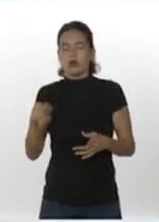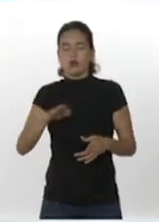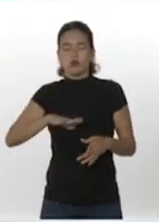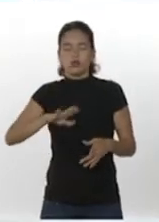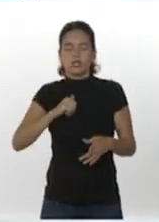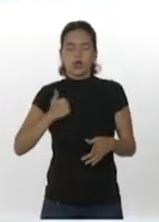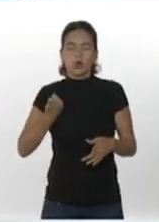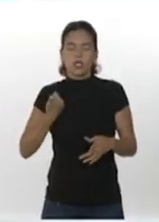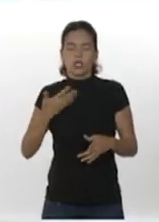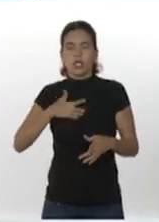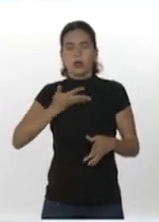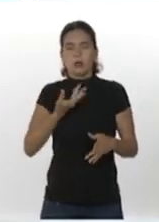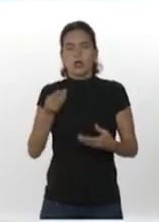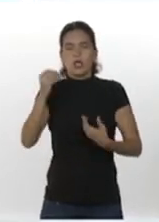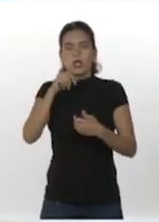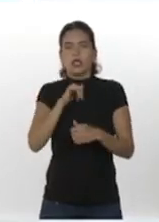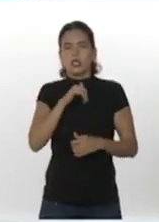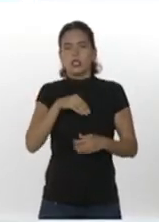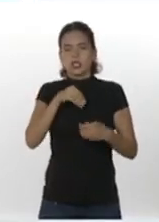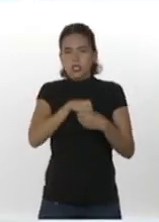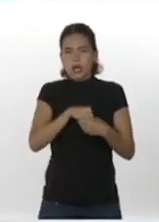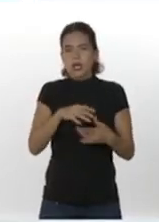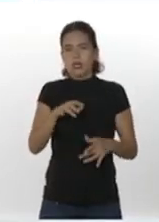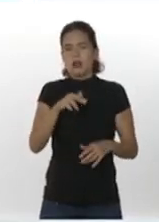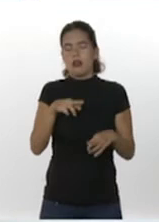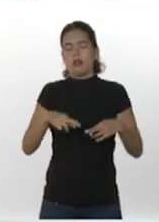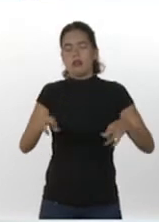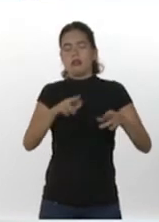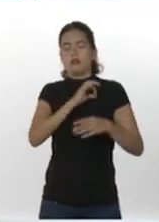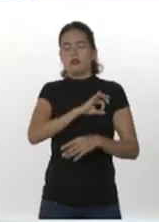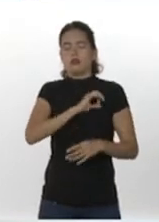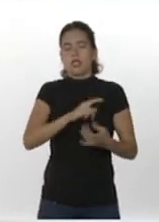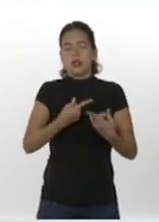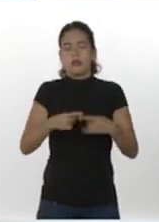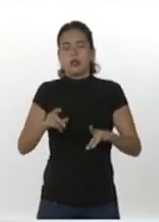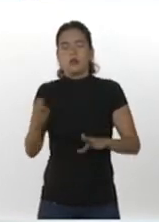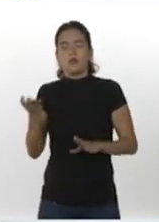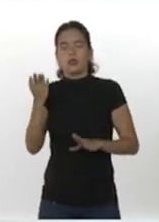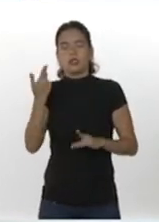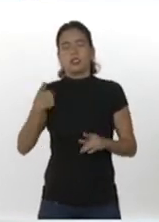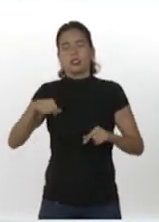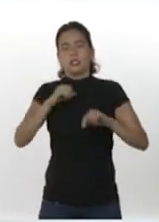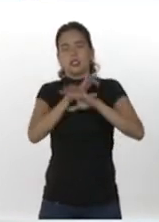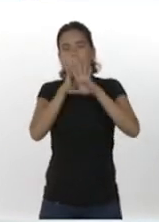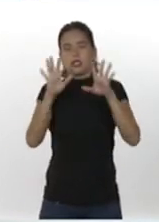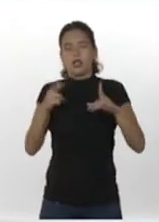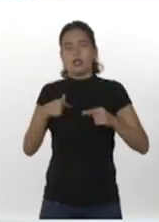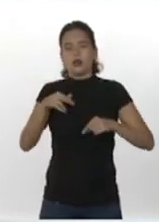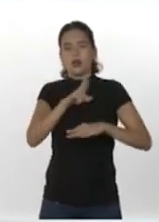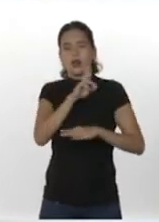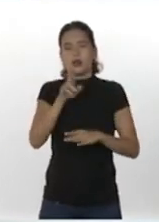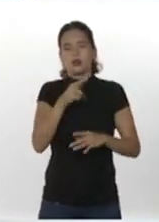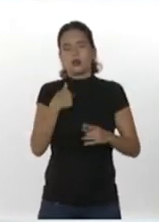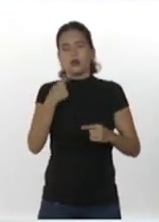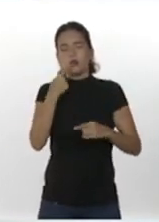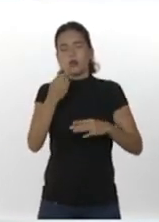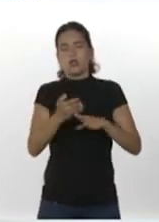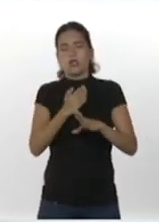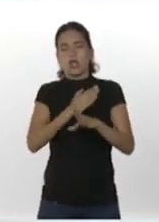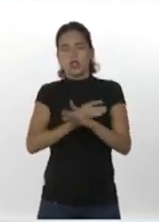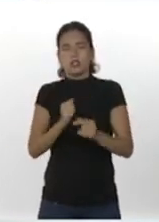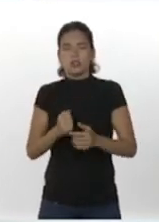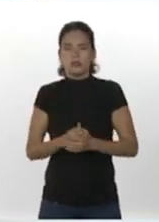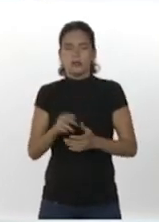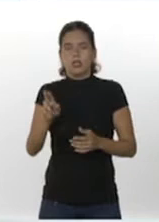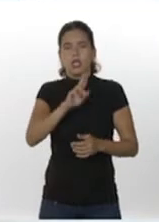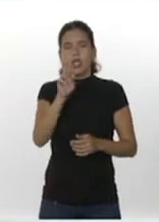cualquiera puede acceder a las redes sociales. Sin embargo, es importante tener en cuenta el uso, como les recalcaba anteriormente,